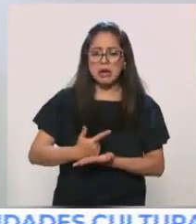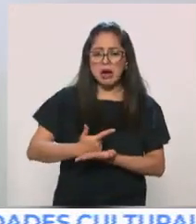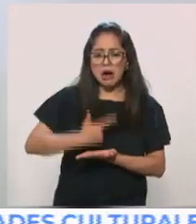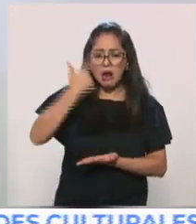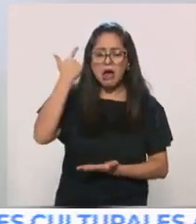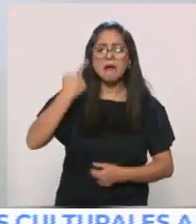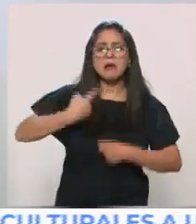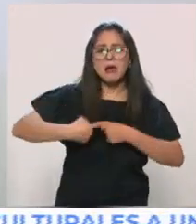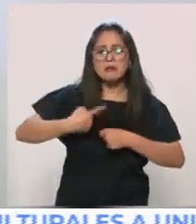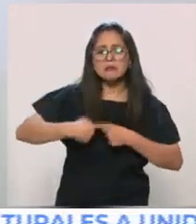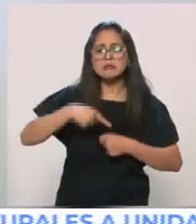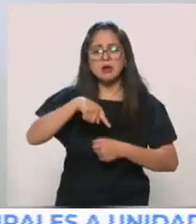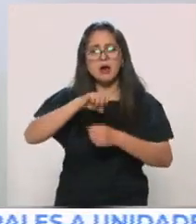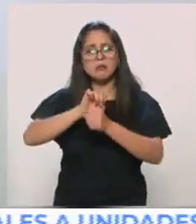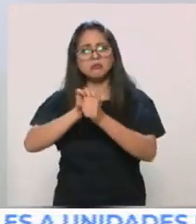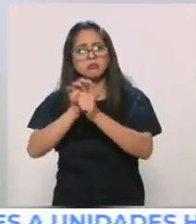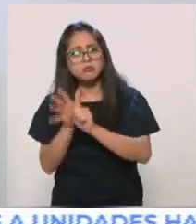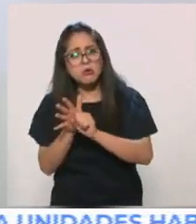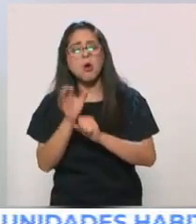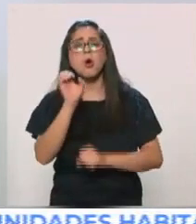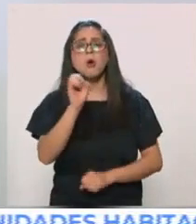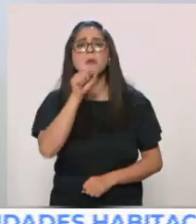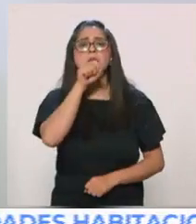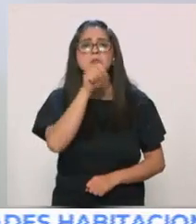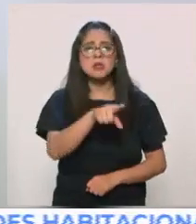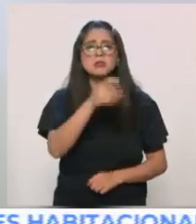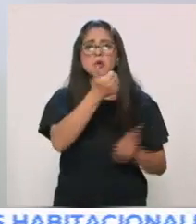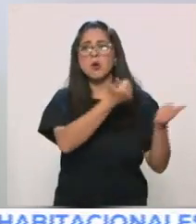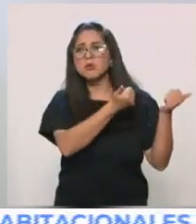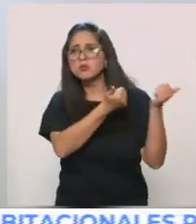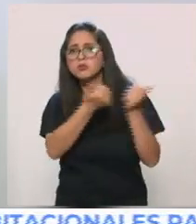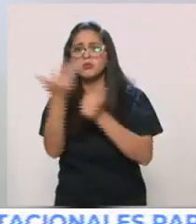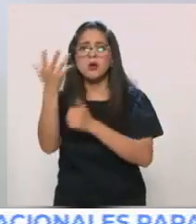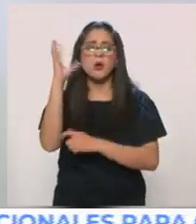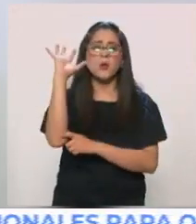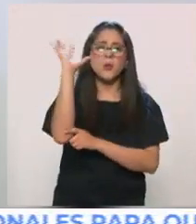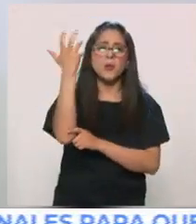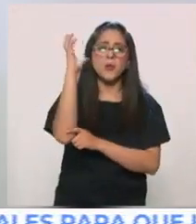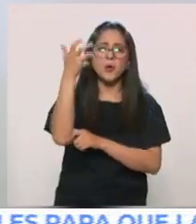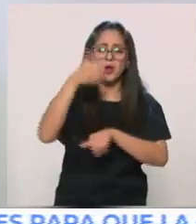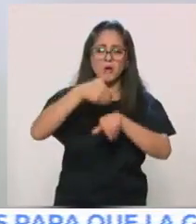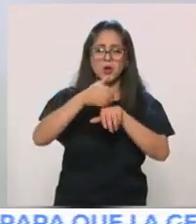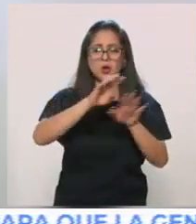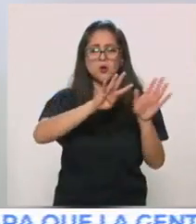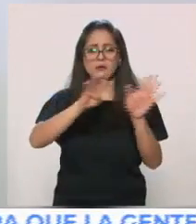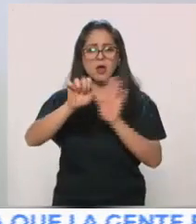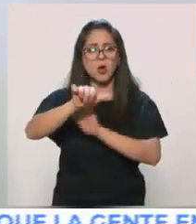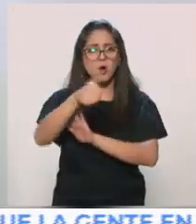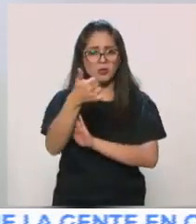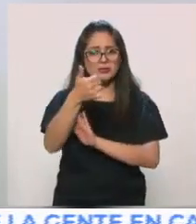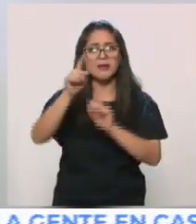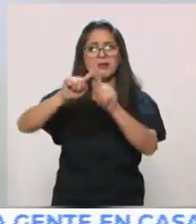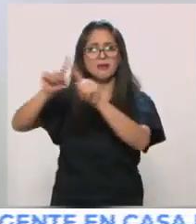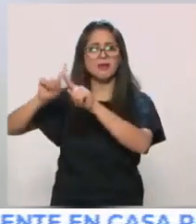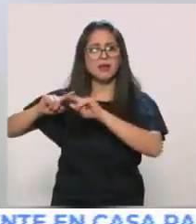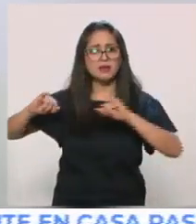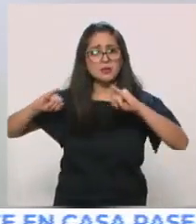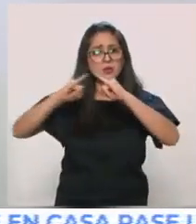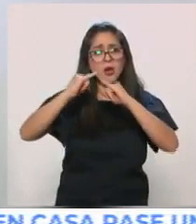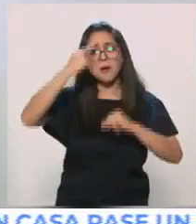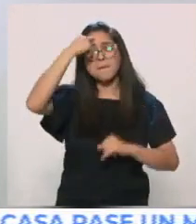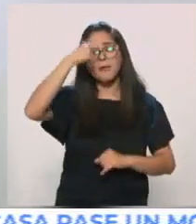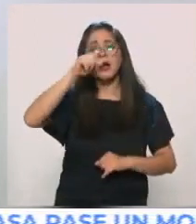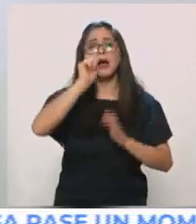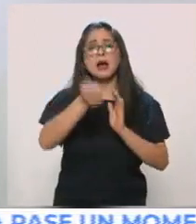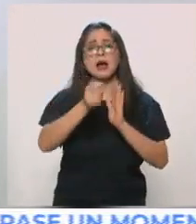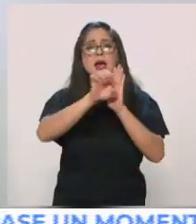COVID y también para nuestras ambulancias del 911 de las distintas instituciones, para que una persona no llegue a un